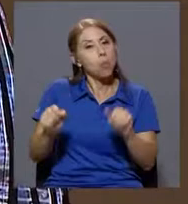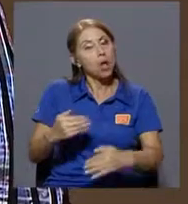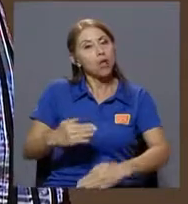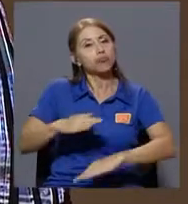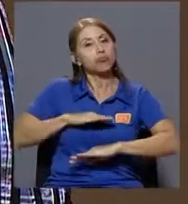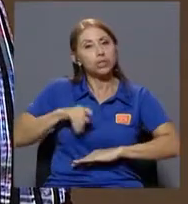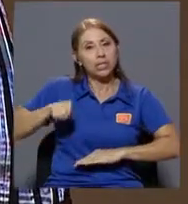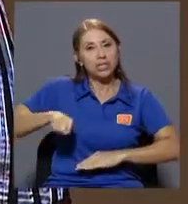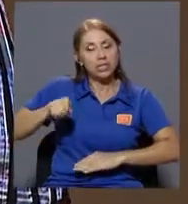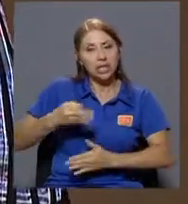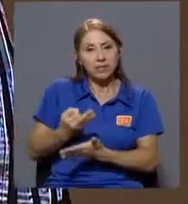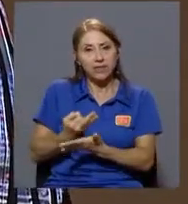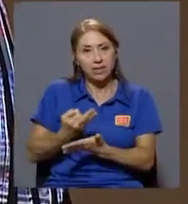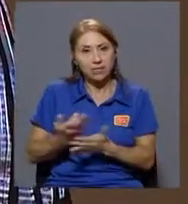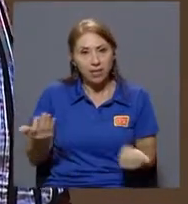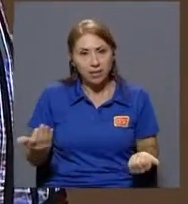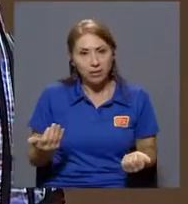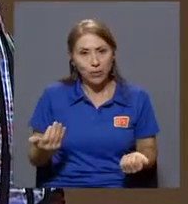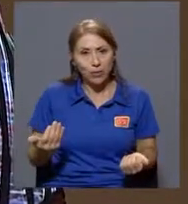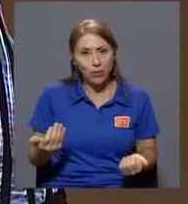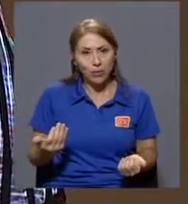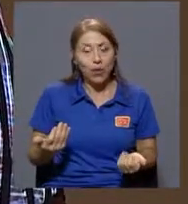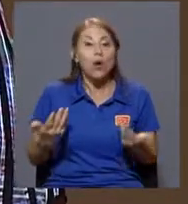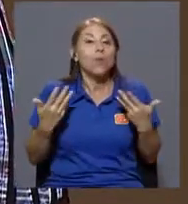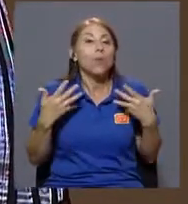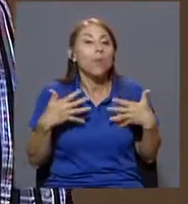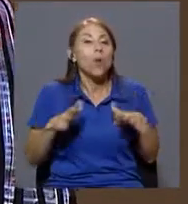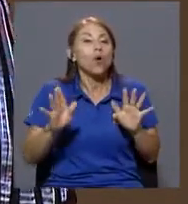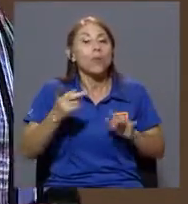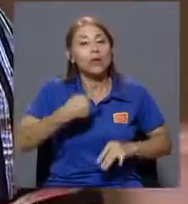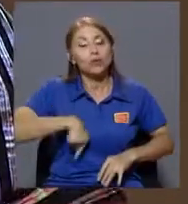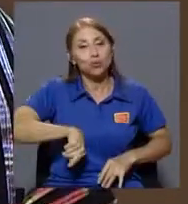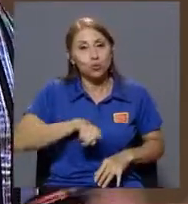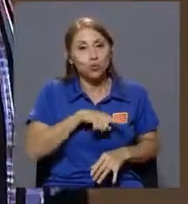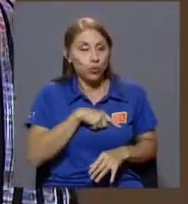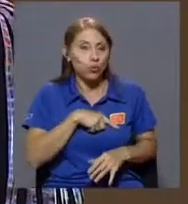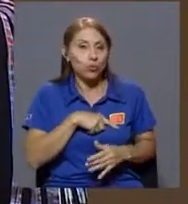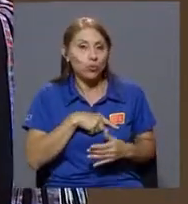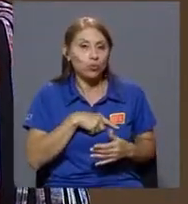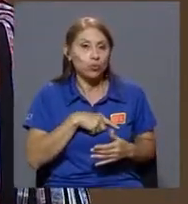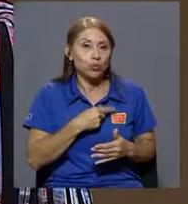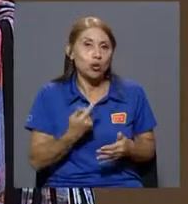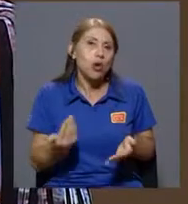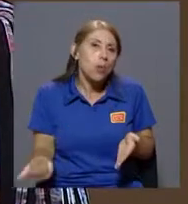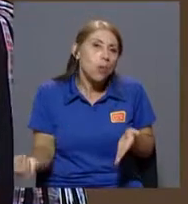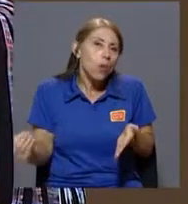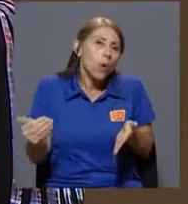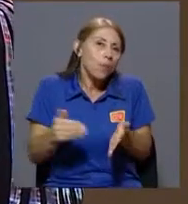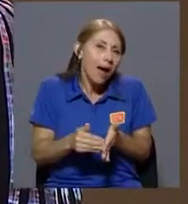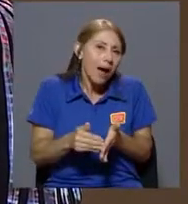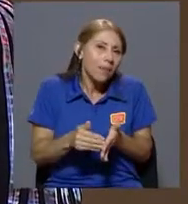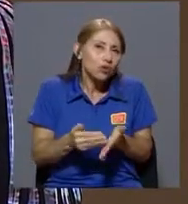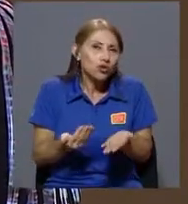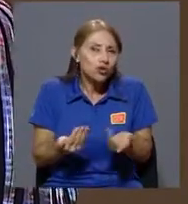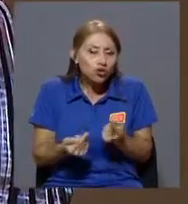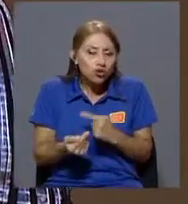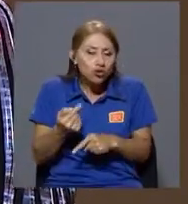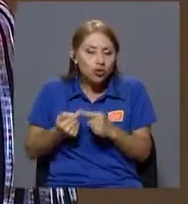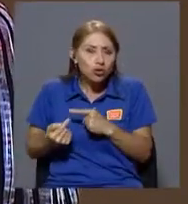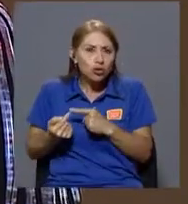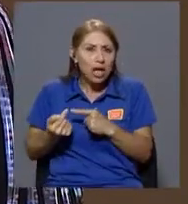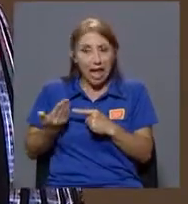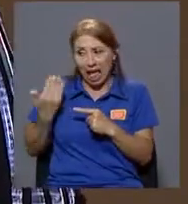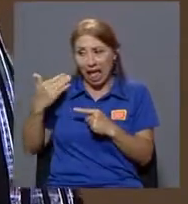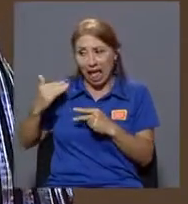de financiamiento, pues por lo menos volvamos, no necesariamente al nivel inicial, pero sí